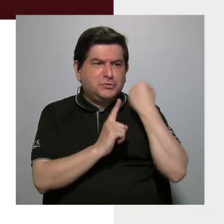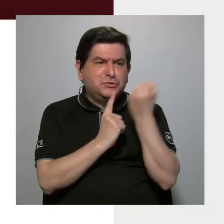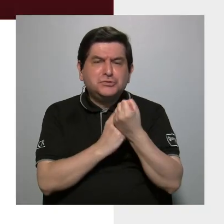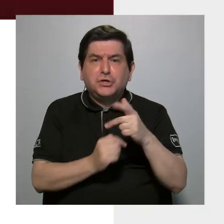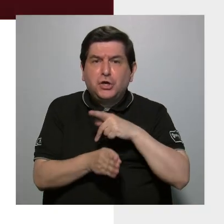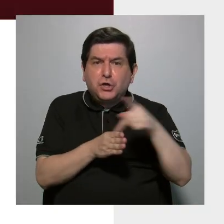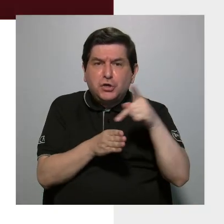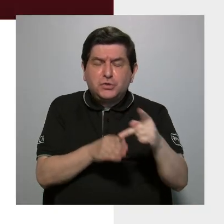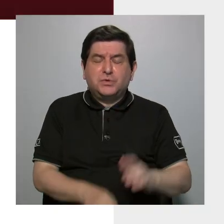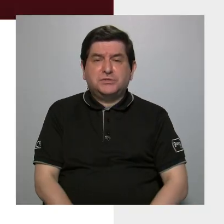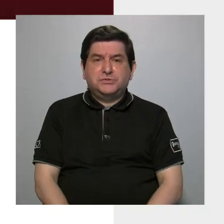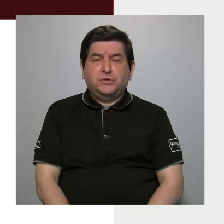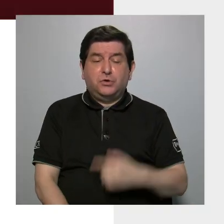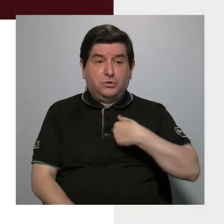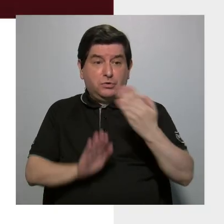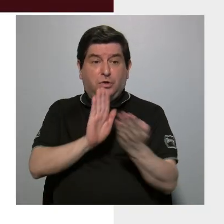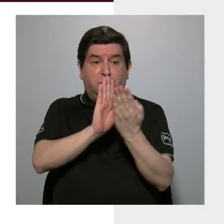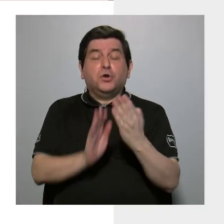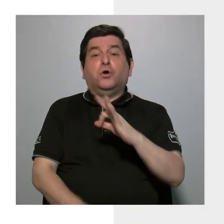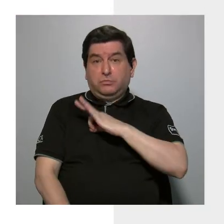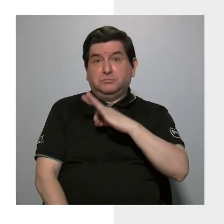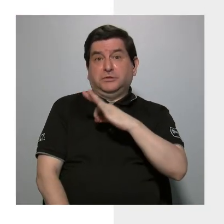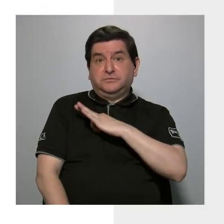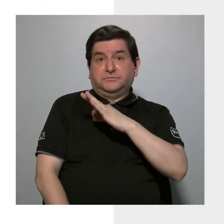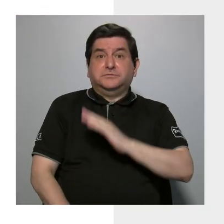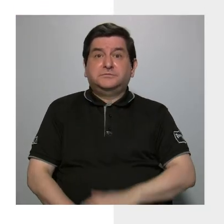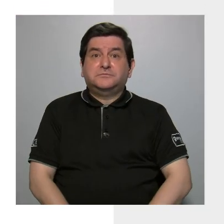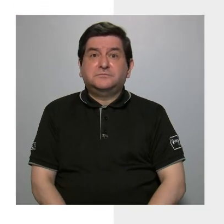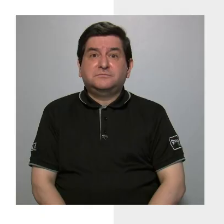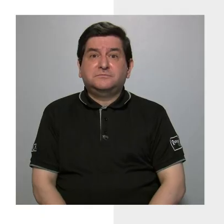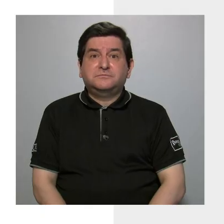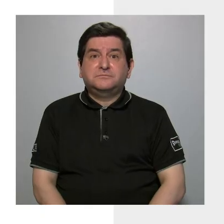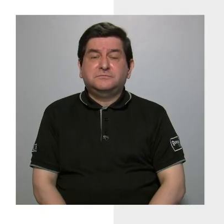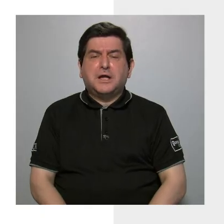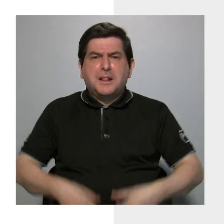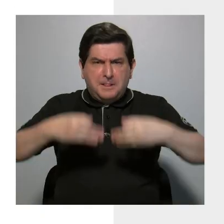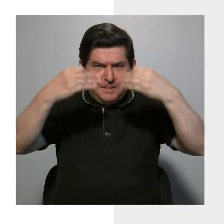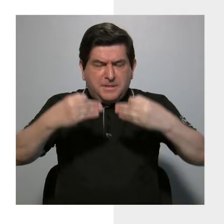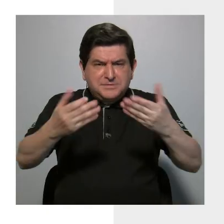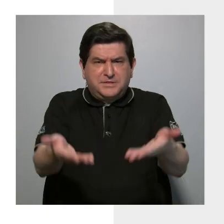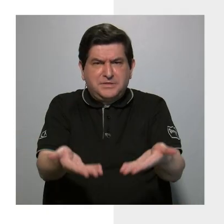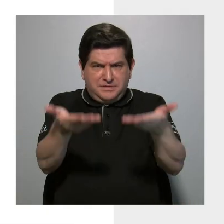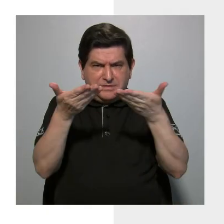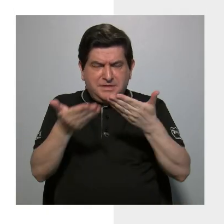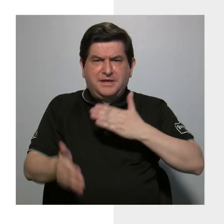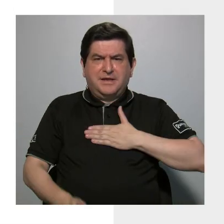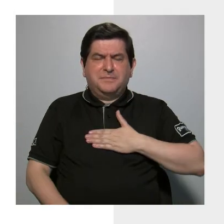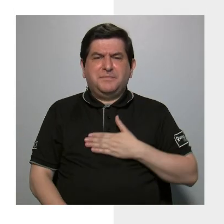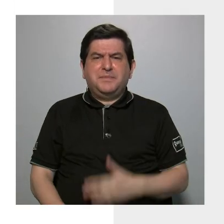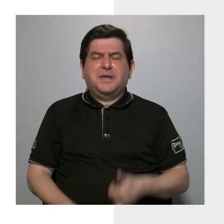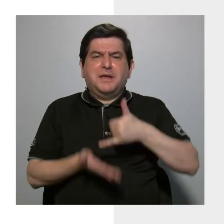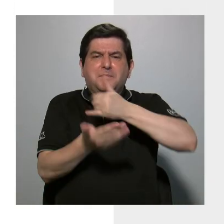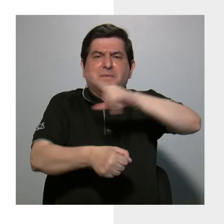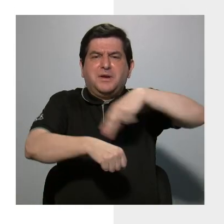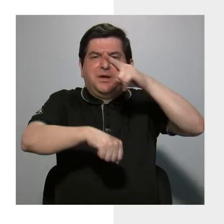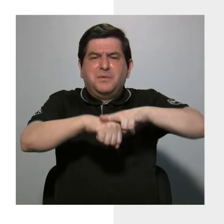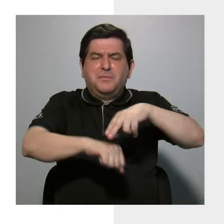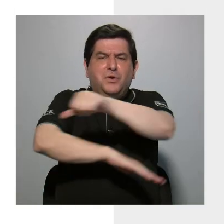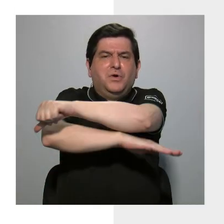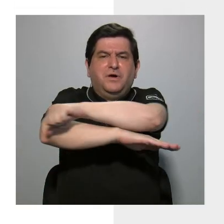situaciones profesionales que se me presentaron beneficiosas, pues decidieron otorgarme también el Premio Nacional de